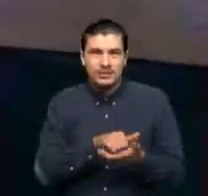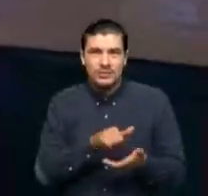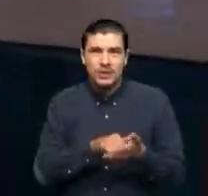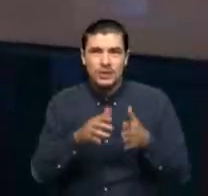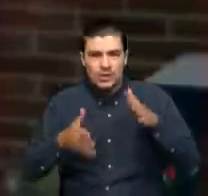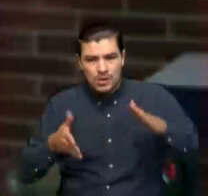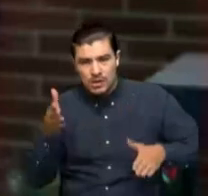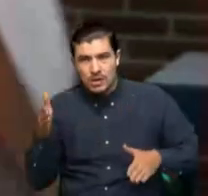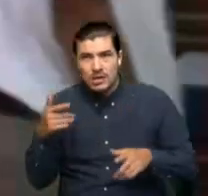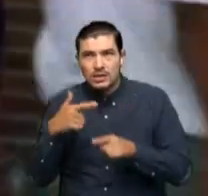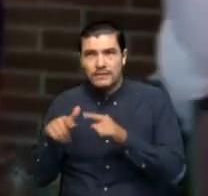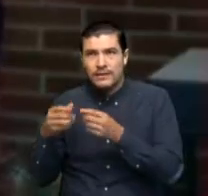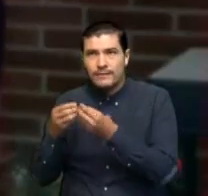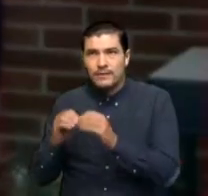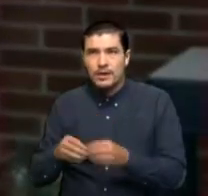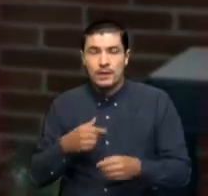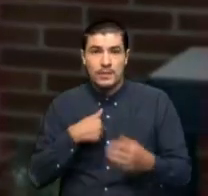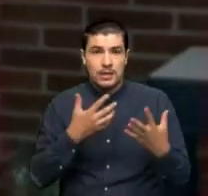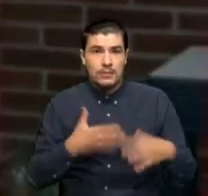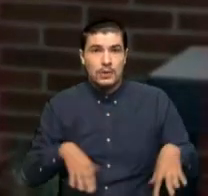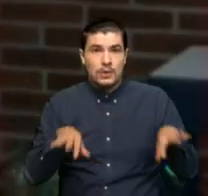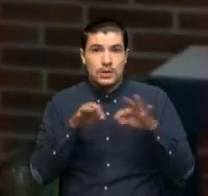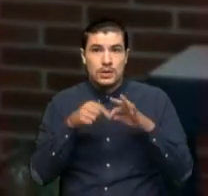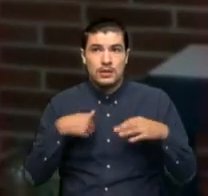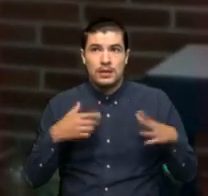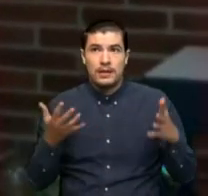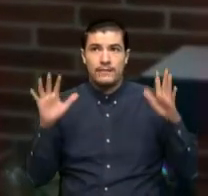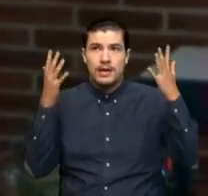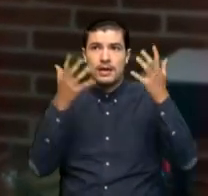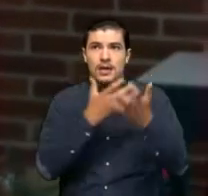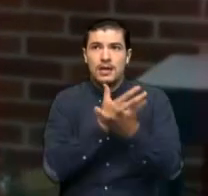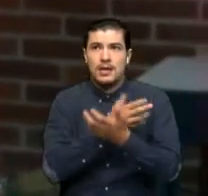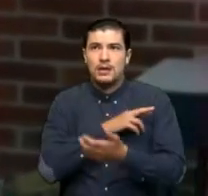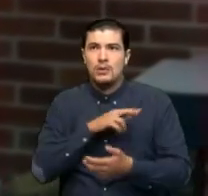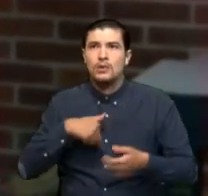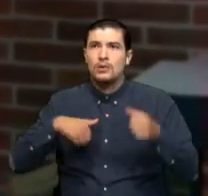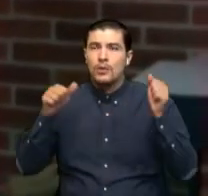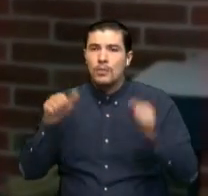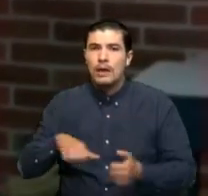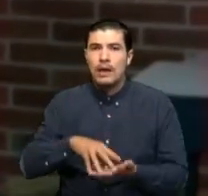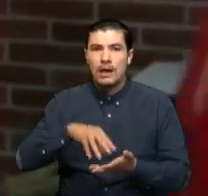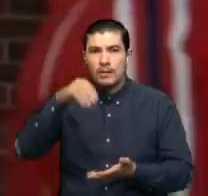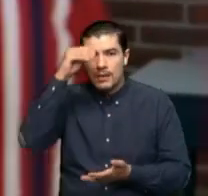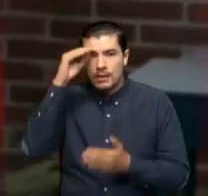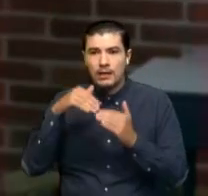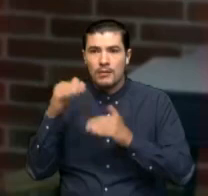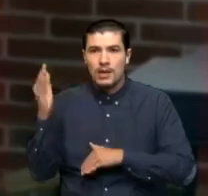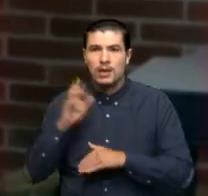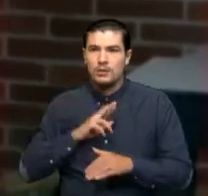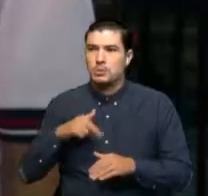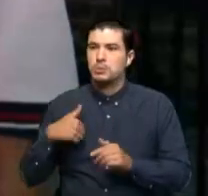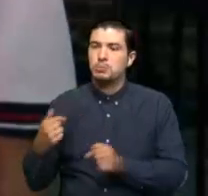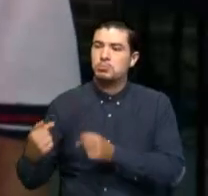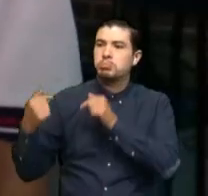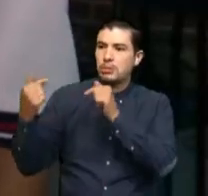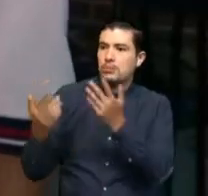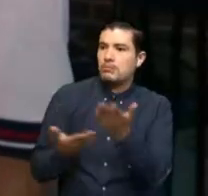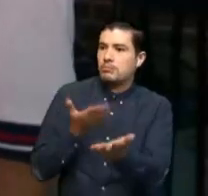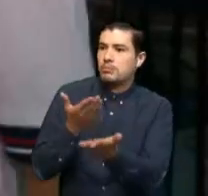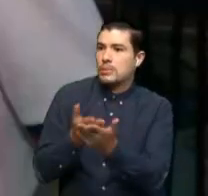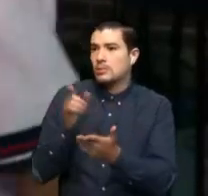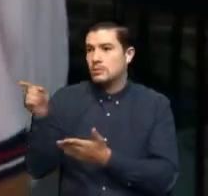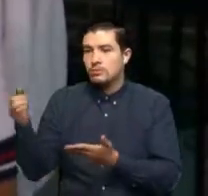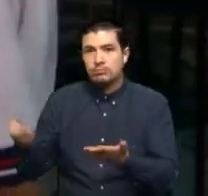transiciones para mí es importante las áreas la ciencia como que podemos aprender más y competir limpiamente con y yo puedo